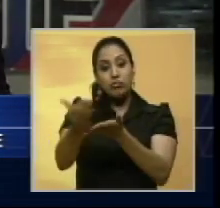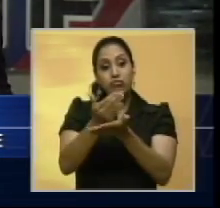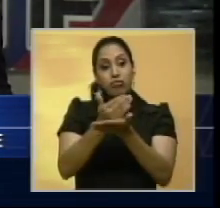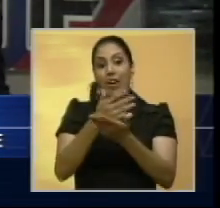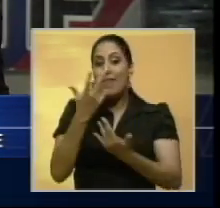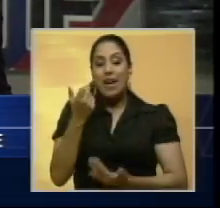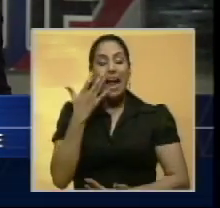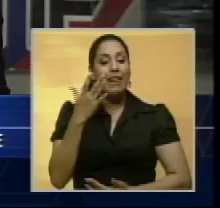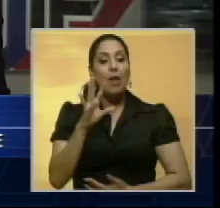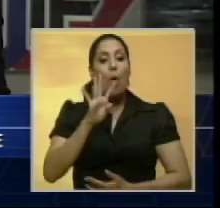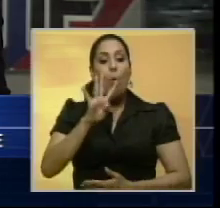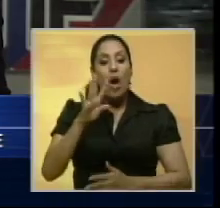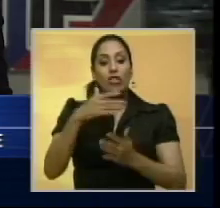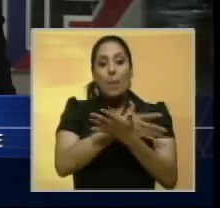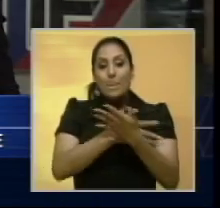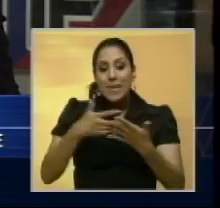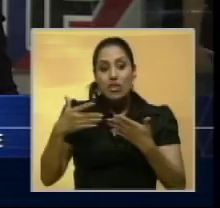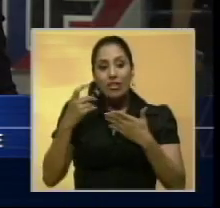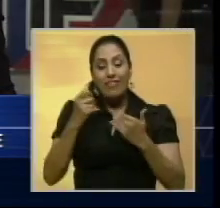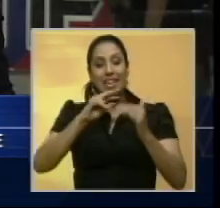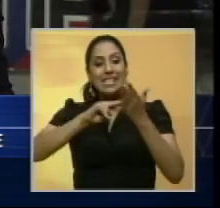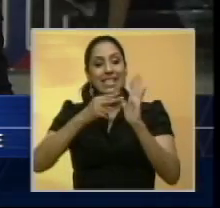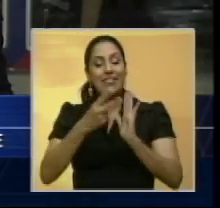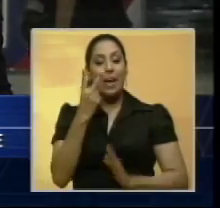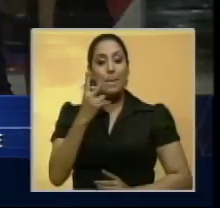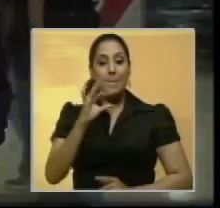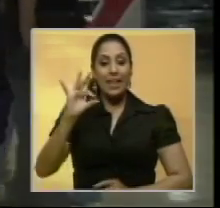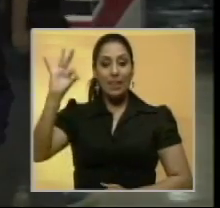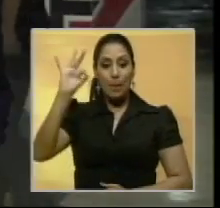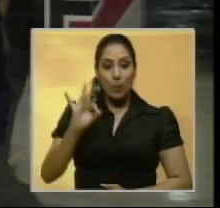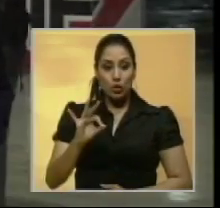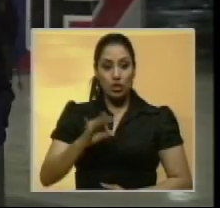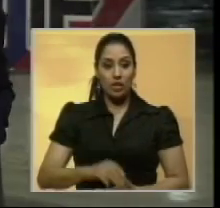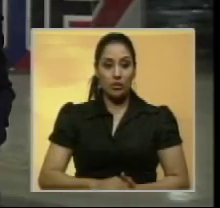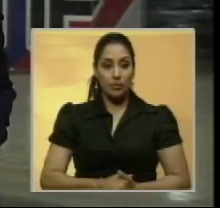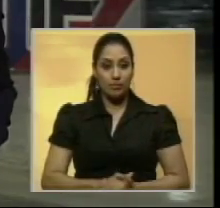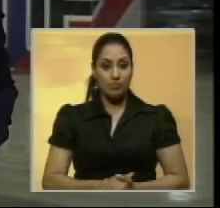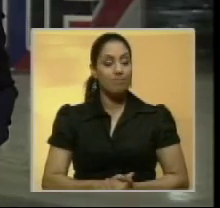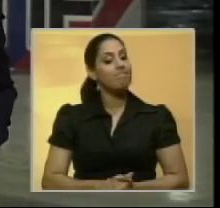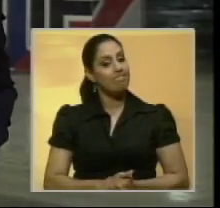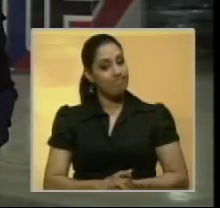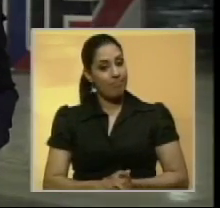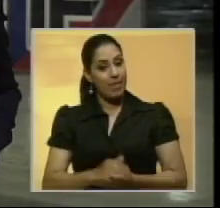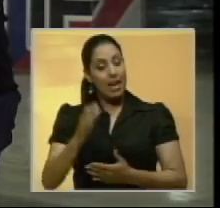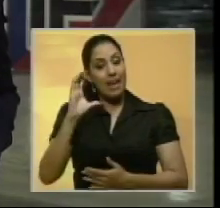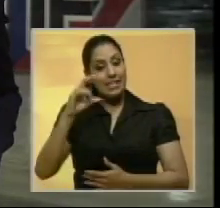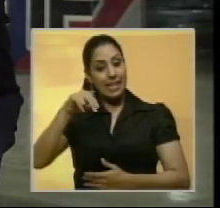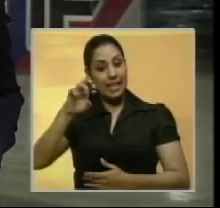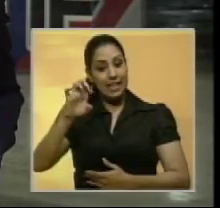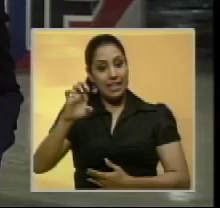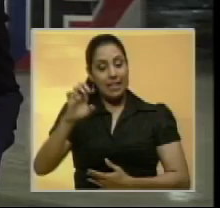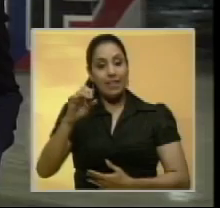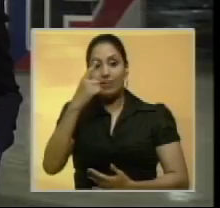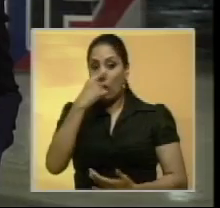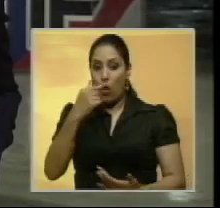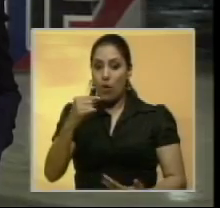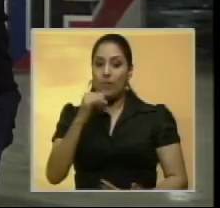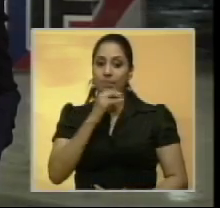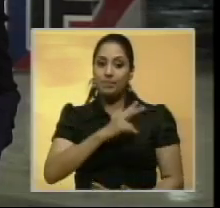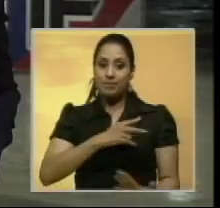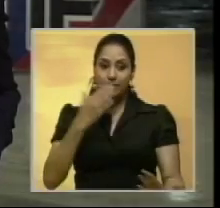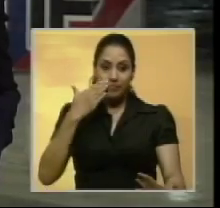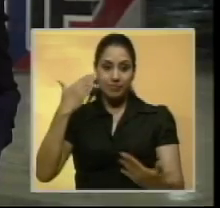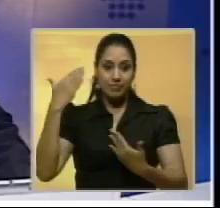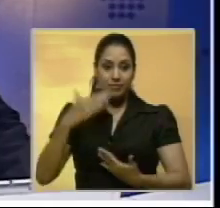recolección de las 4 millones de firmas que representa el 20% del padrón electoral. Desde el Consejo Nacional Electoral, Oliver Rodríguez,